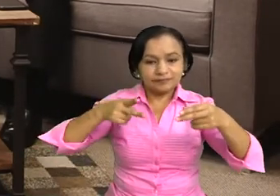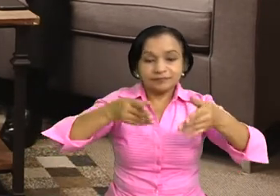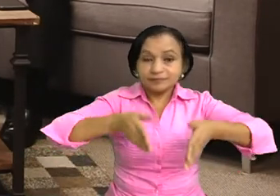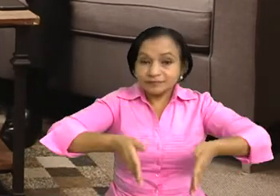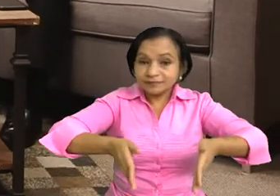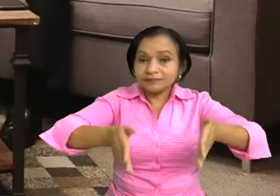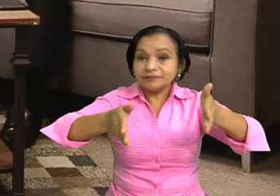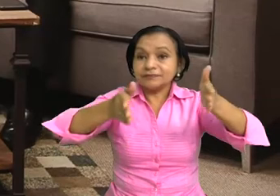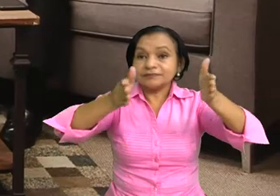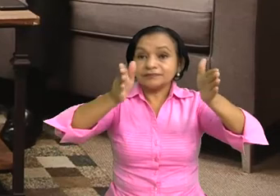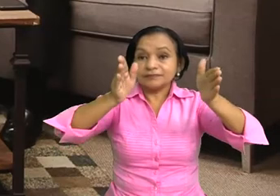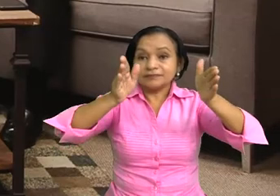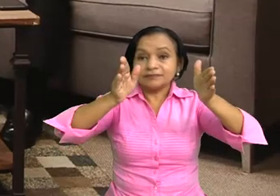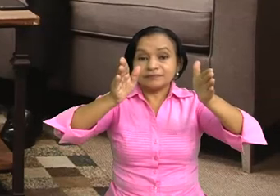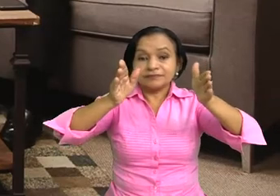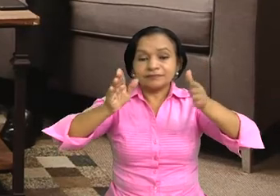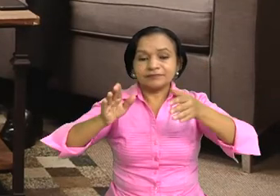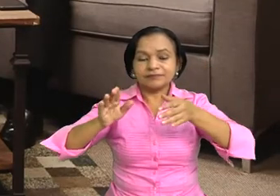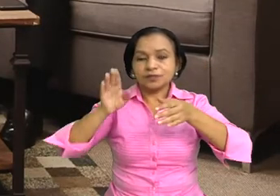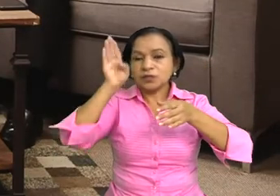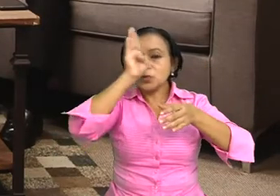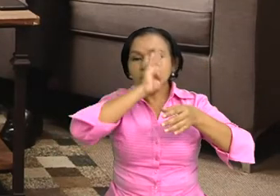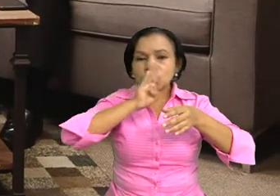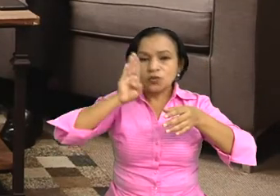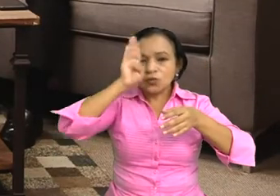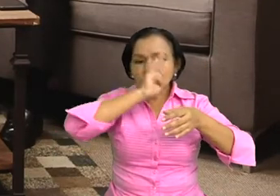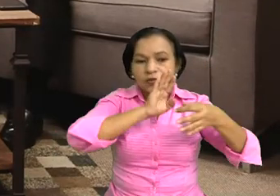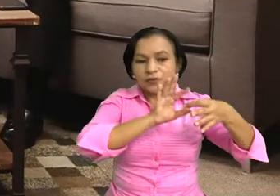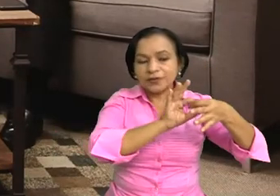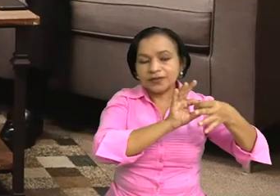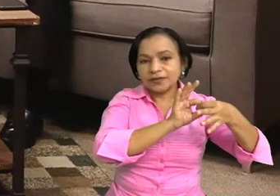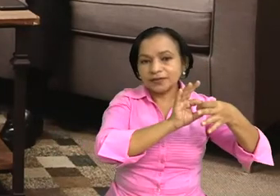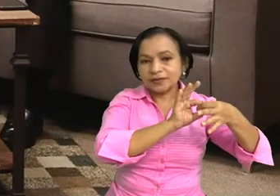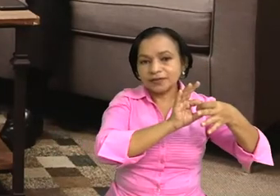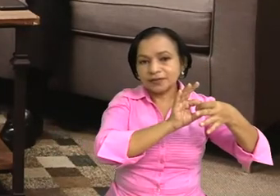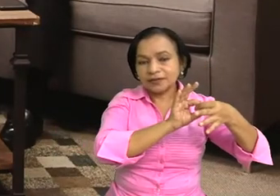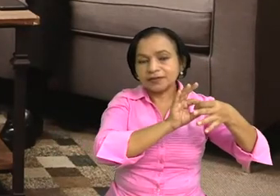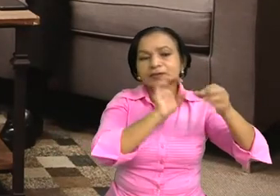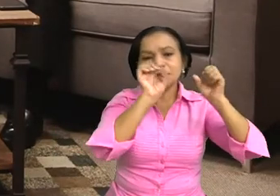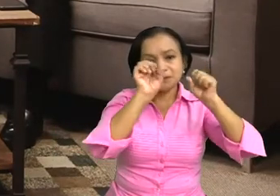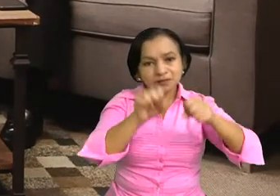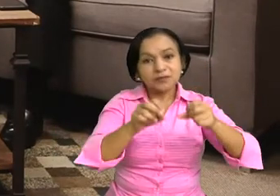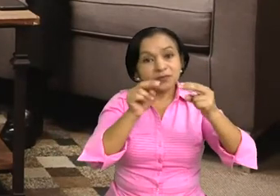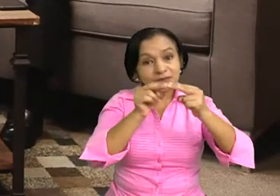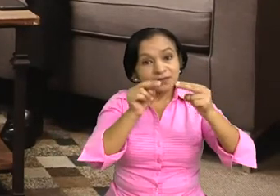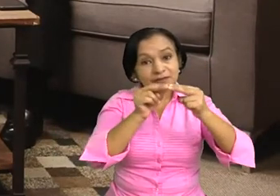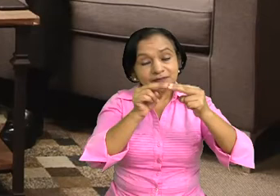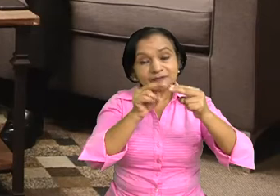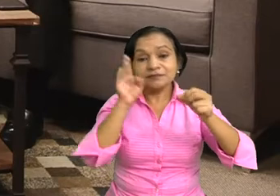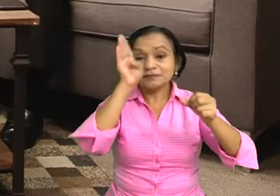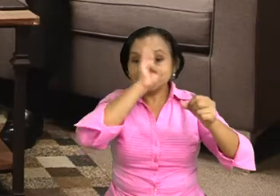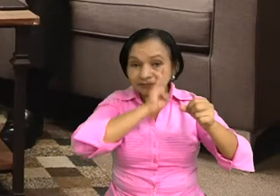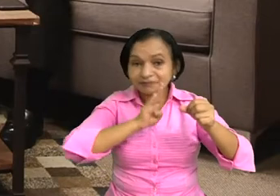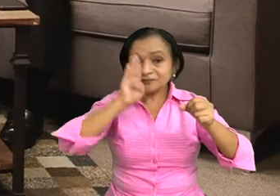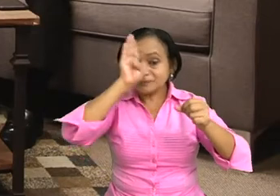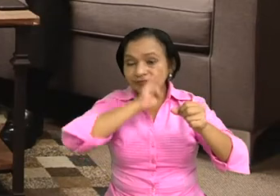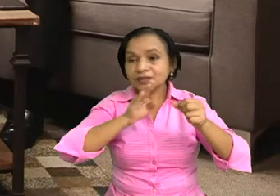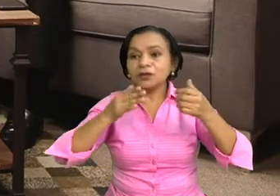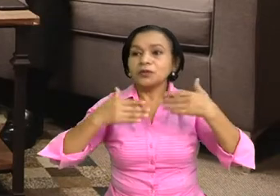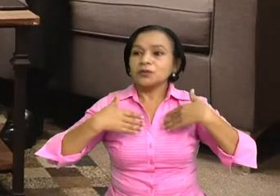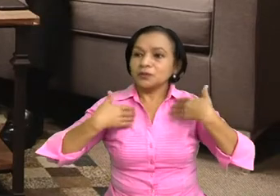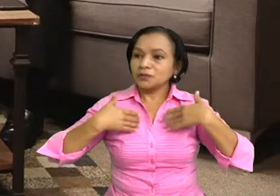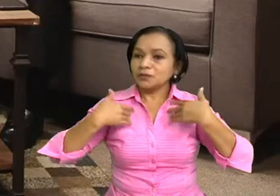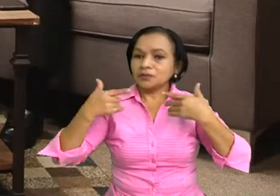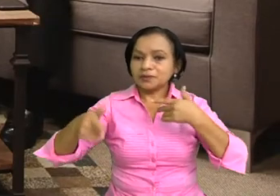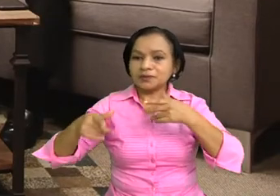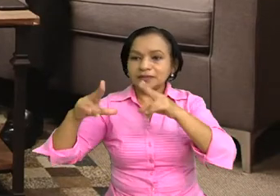carretera Naciones Unidas Bluefield y logramos la conectividad de Bluefield con el Pacífico